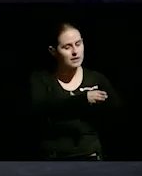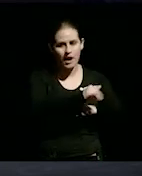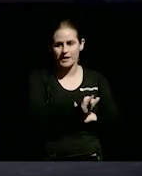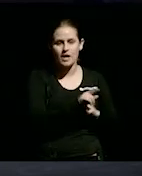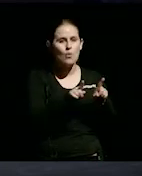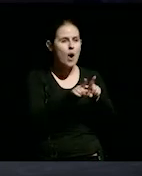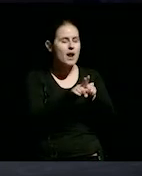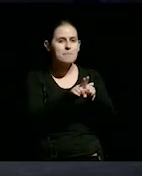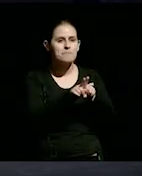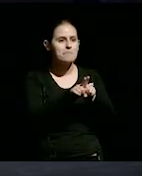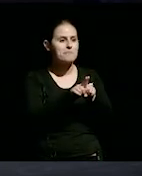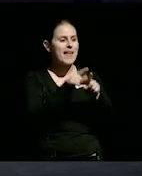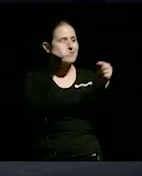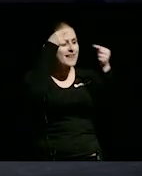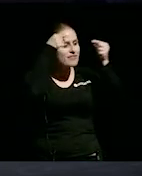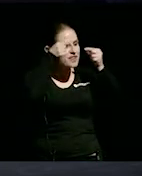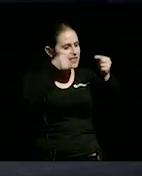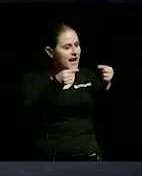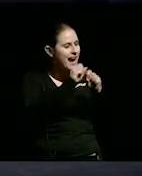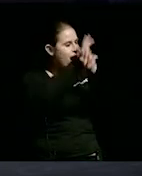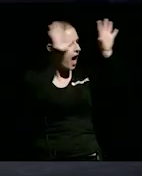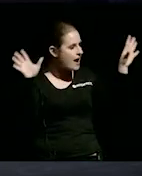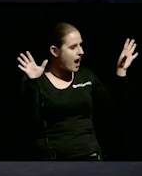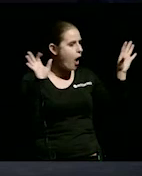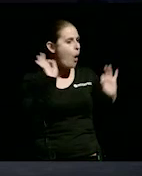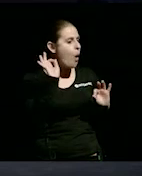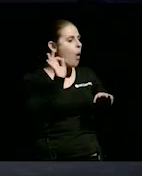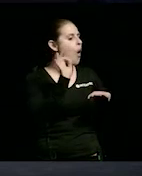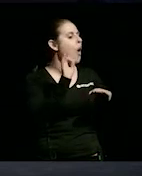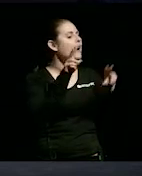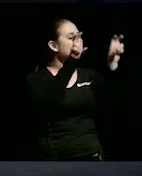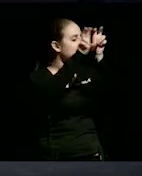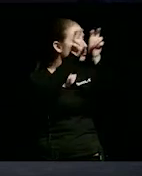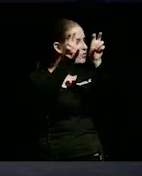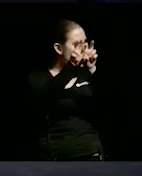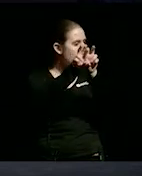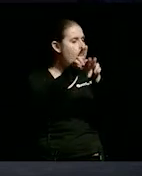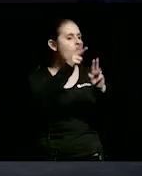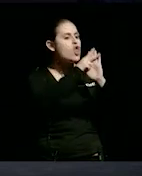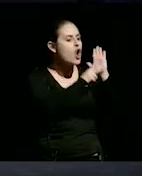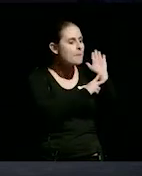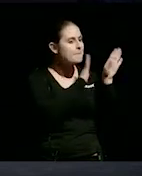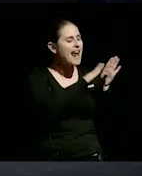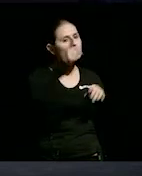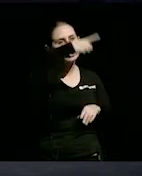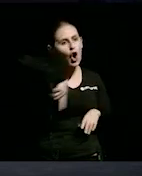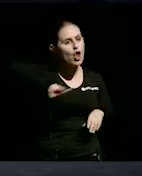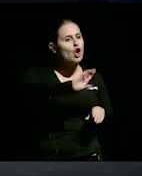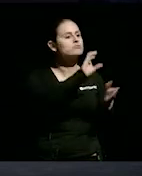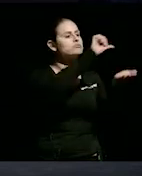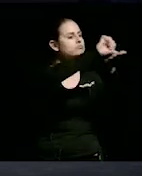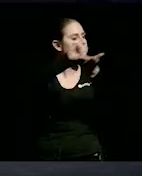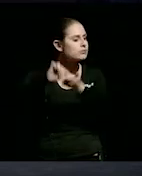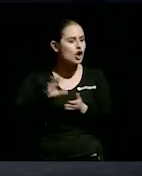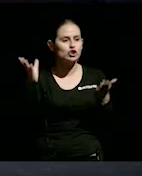una ayuda clara por parte de las instituciones que estamos trabajando en esas temáticas o en esas disciplinas artísticas,